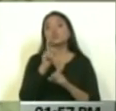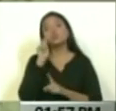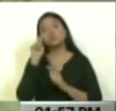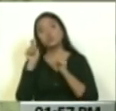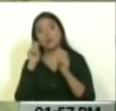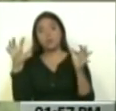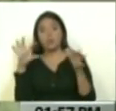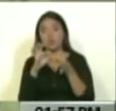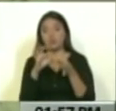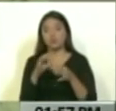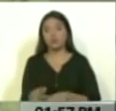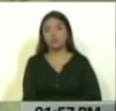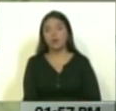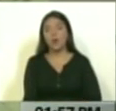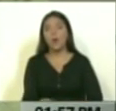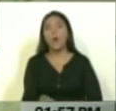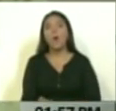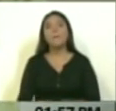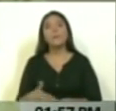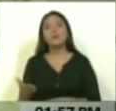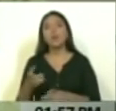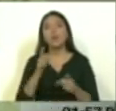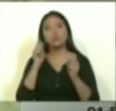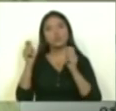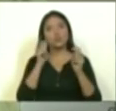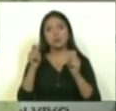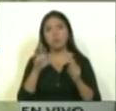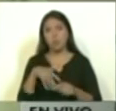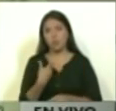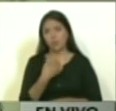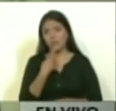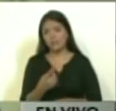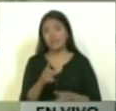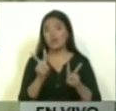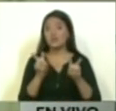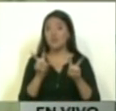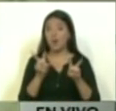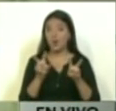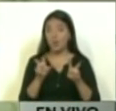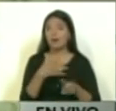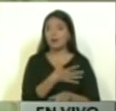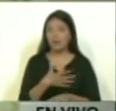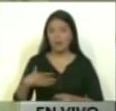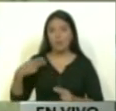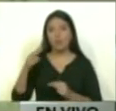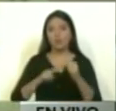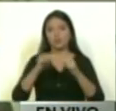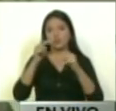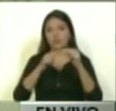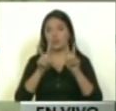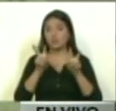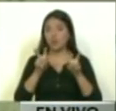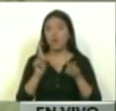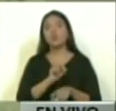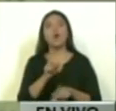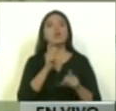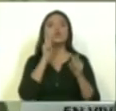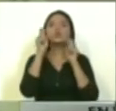porque es un turismo, pudiéramos decir, de nuevo tipo que queremos construir. No es el turismo